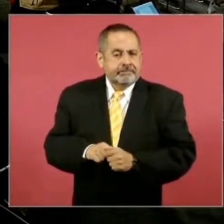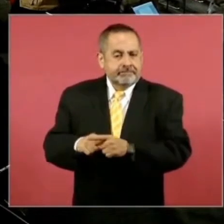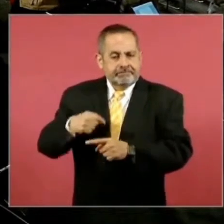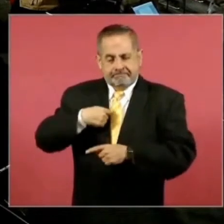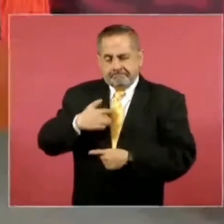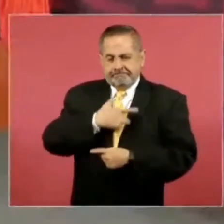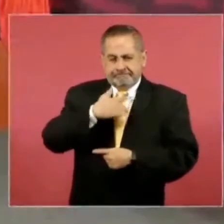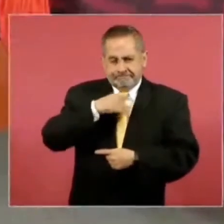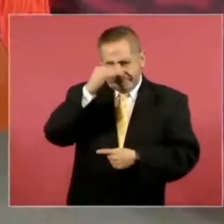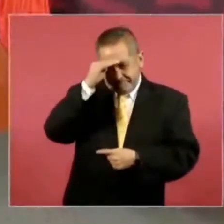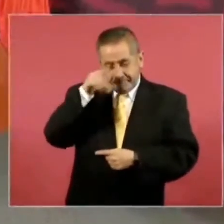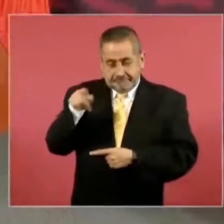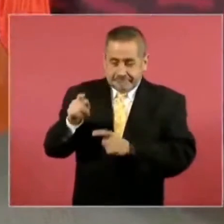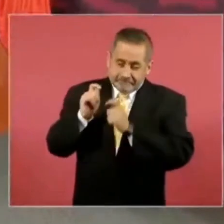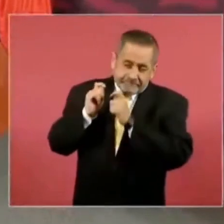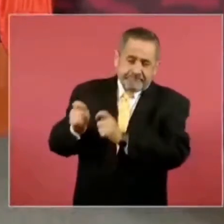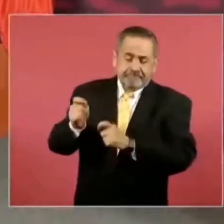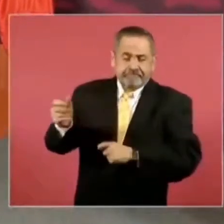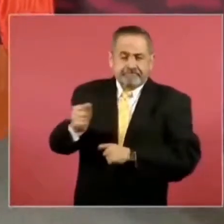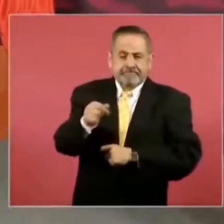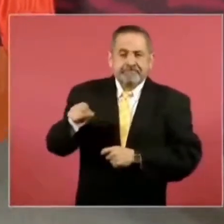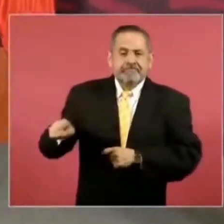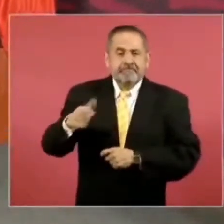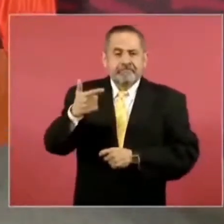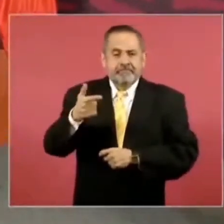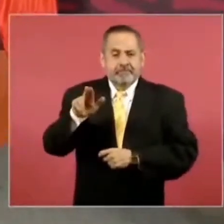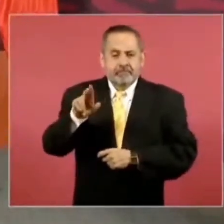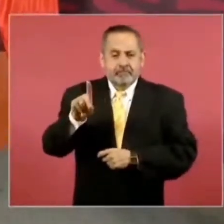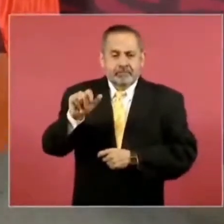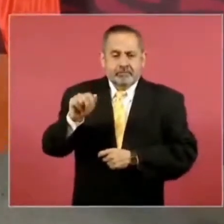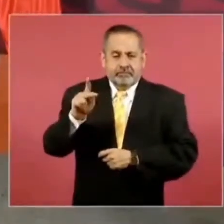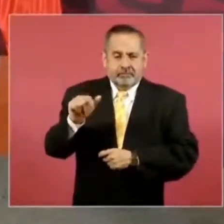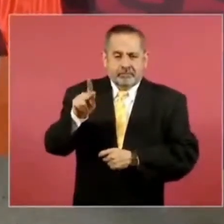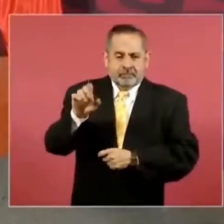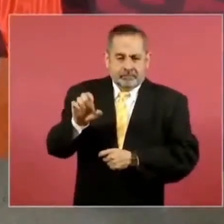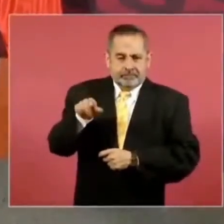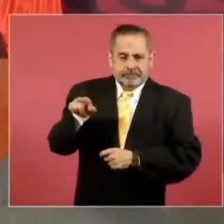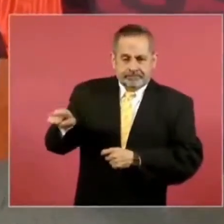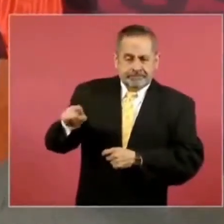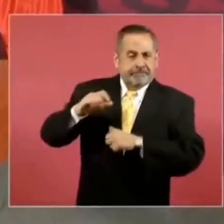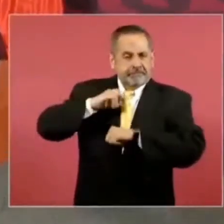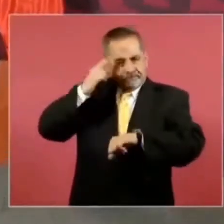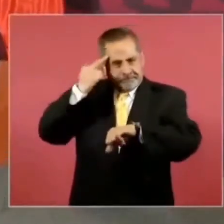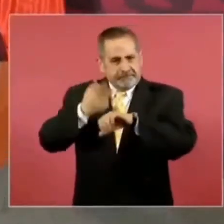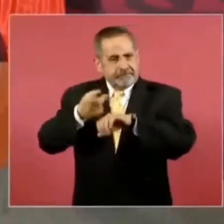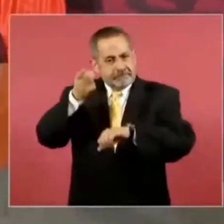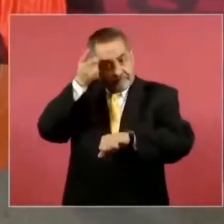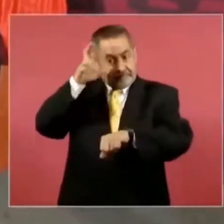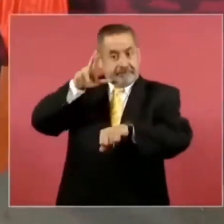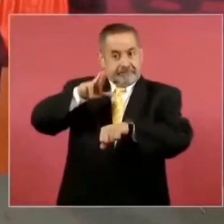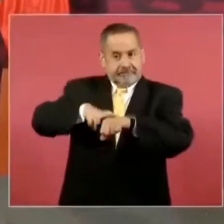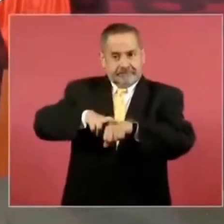Considero que desde que nombraron a Guadalupe Phillips como directora de ICA,